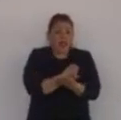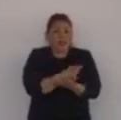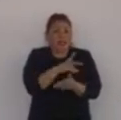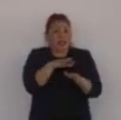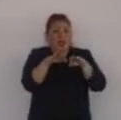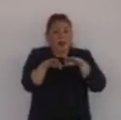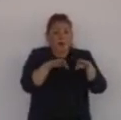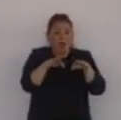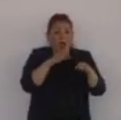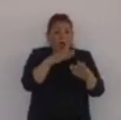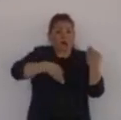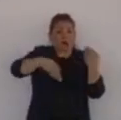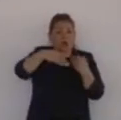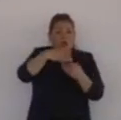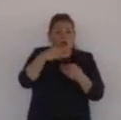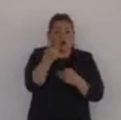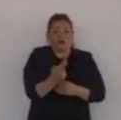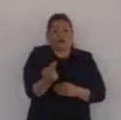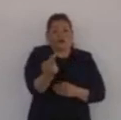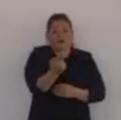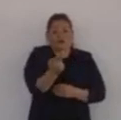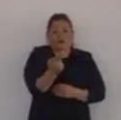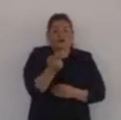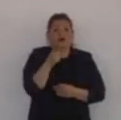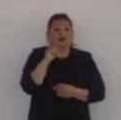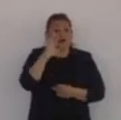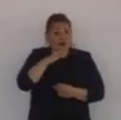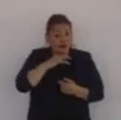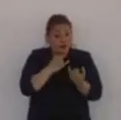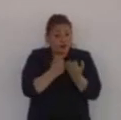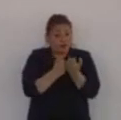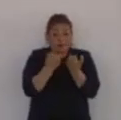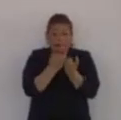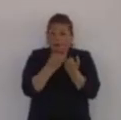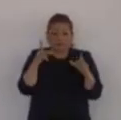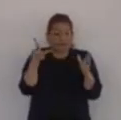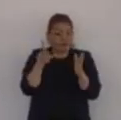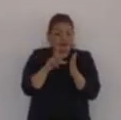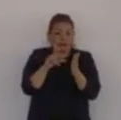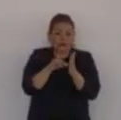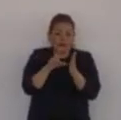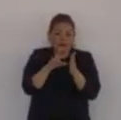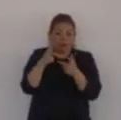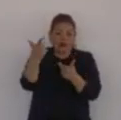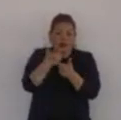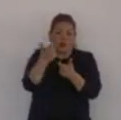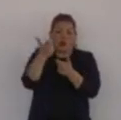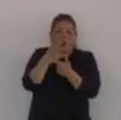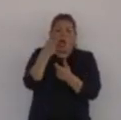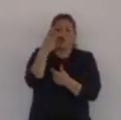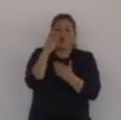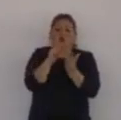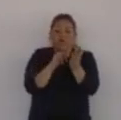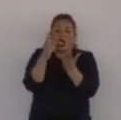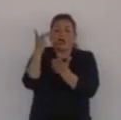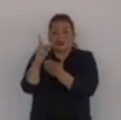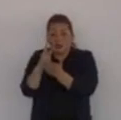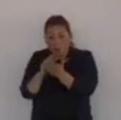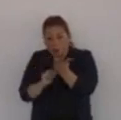trabajo de todas y todos ustedes. De tal manera que les va a llegar en su tarjeta de manera directa y